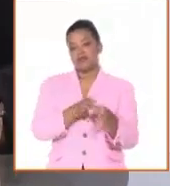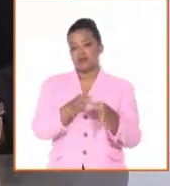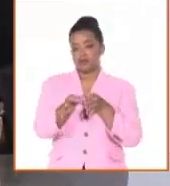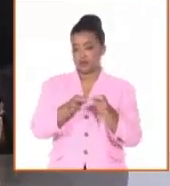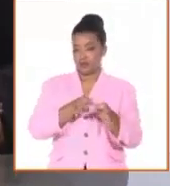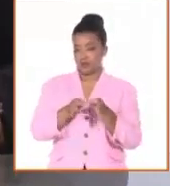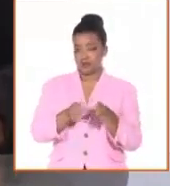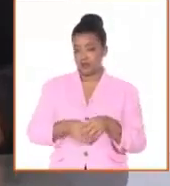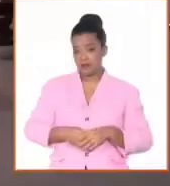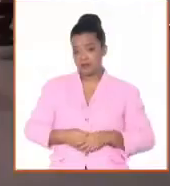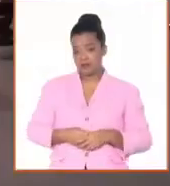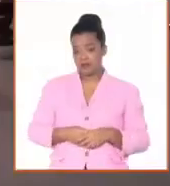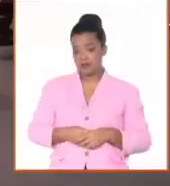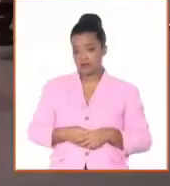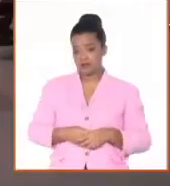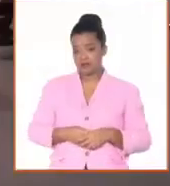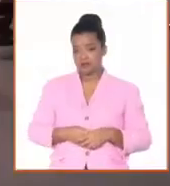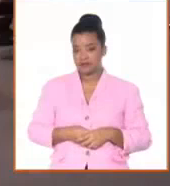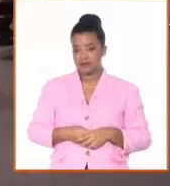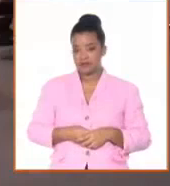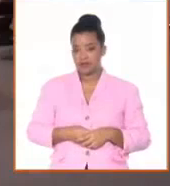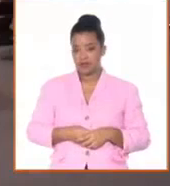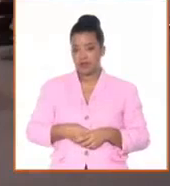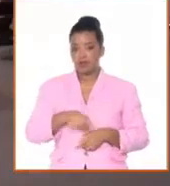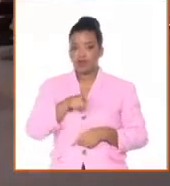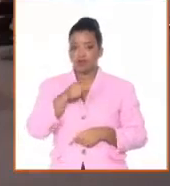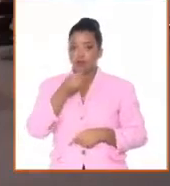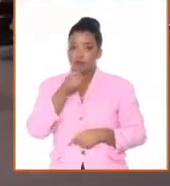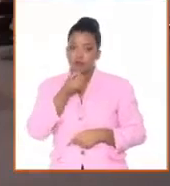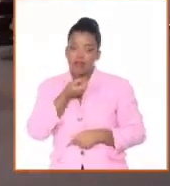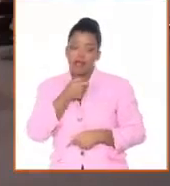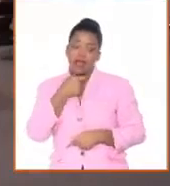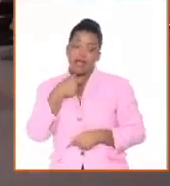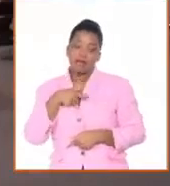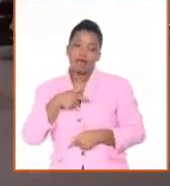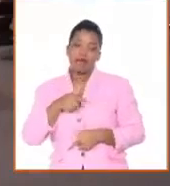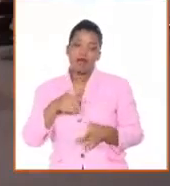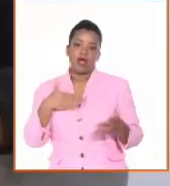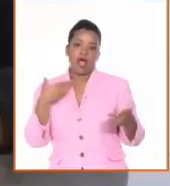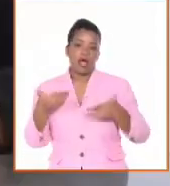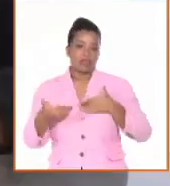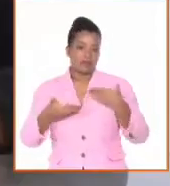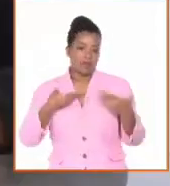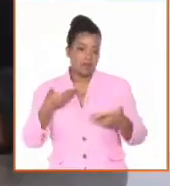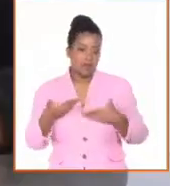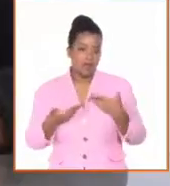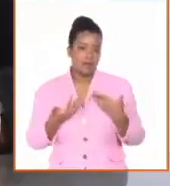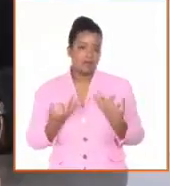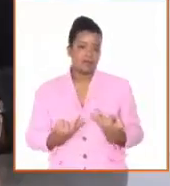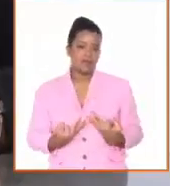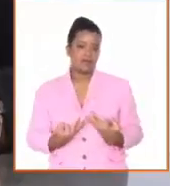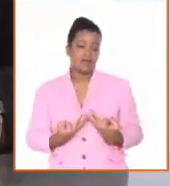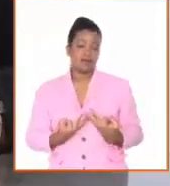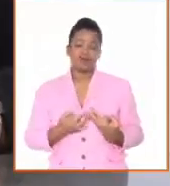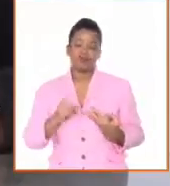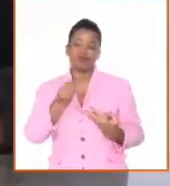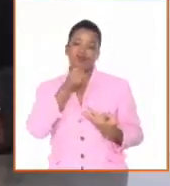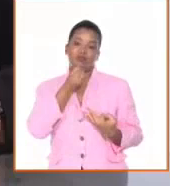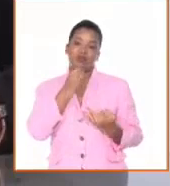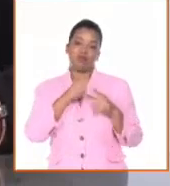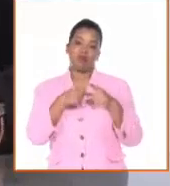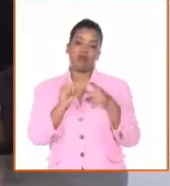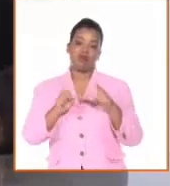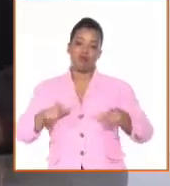lo que usted podrá dedicarse usted no puede hacer una actividad para la cual no fue aprobado porque ahí está cayendo ya en